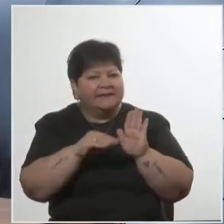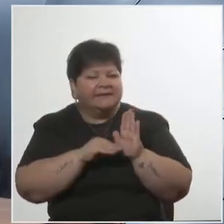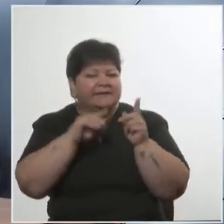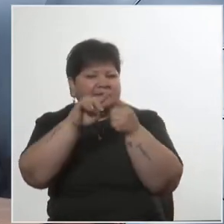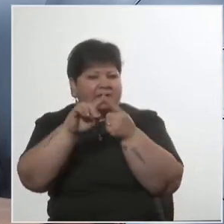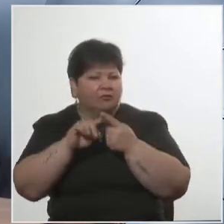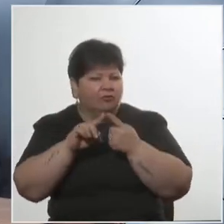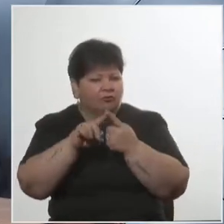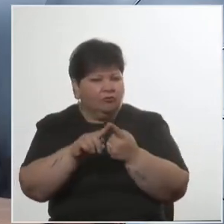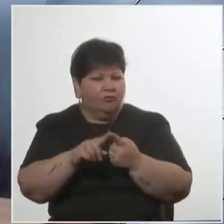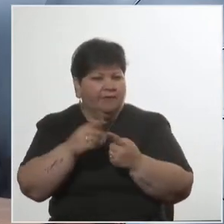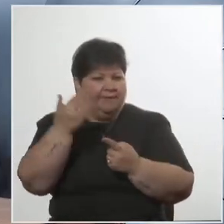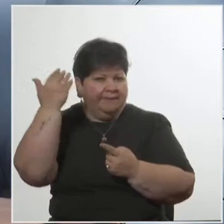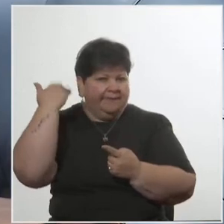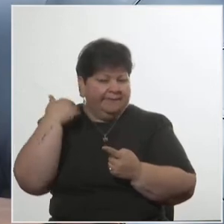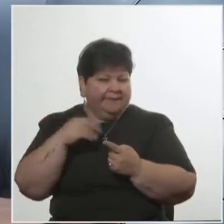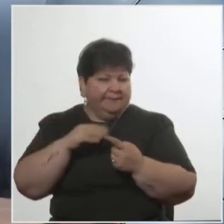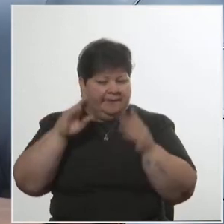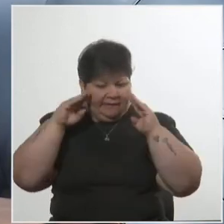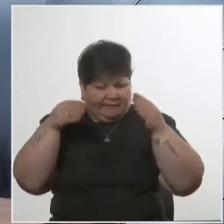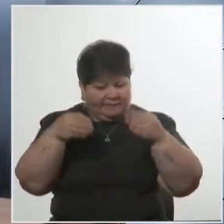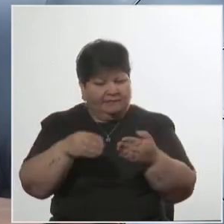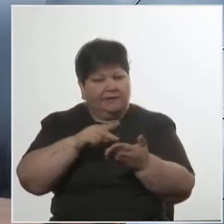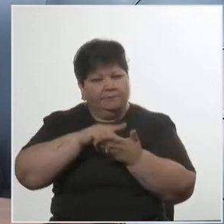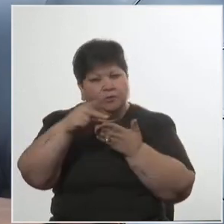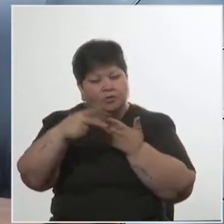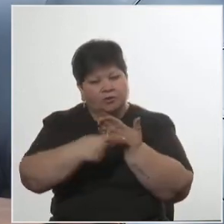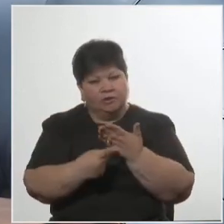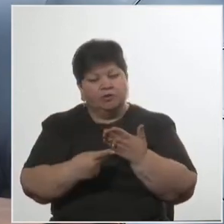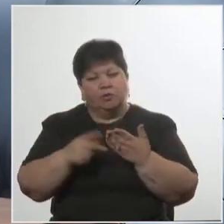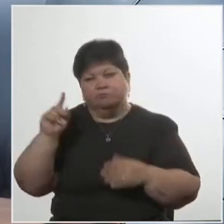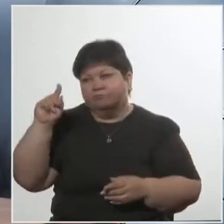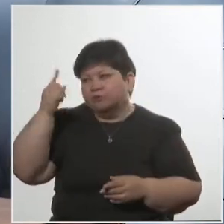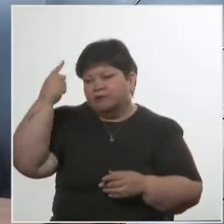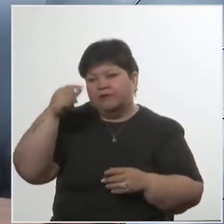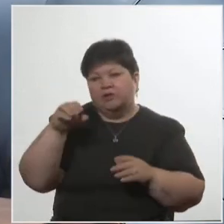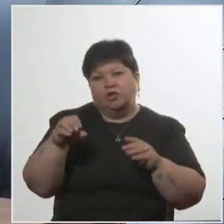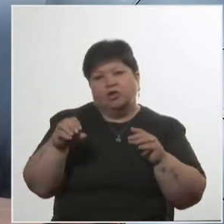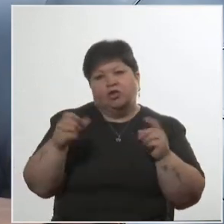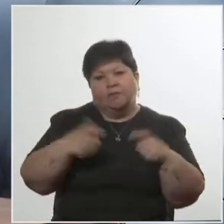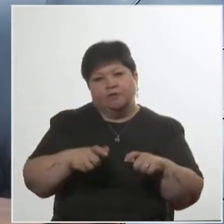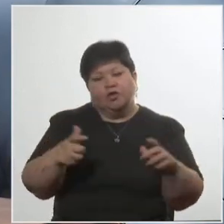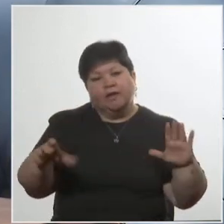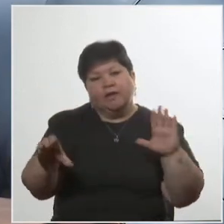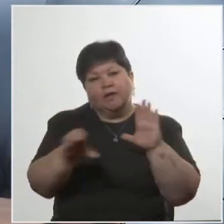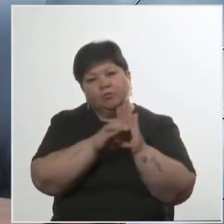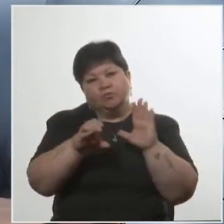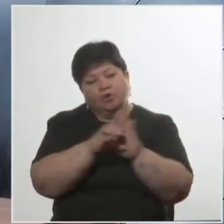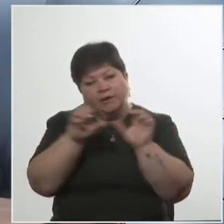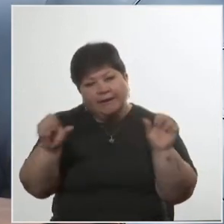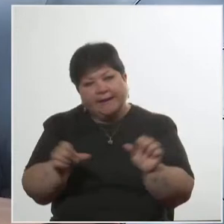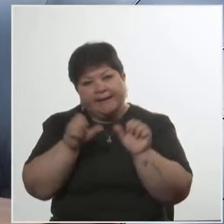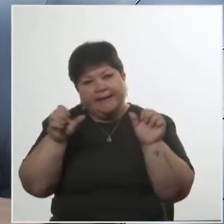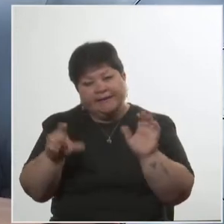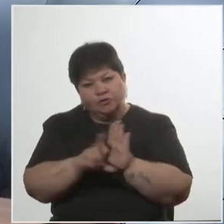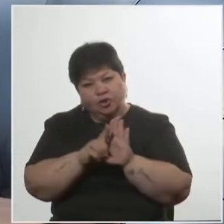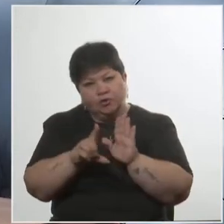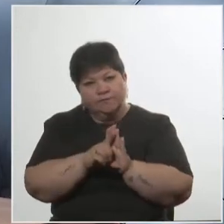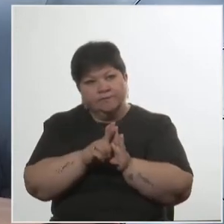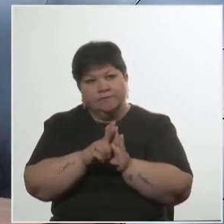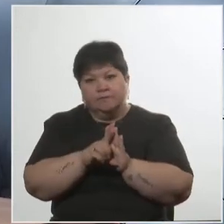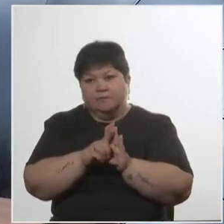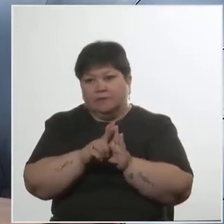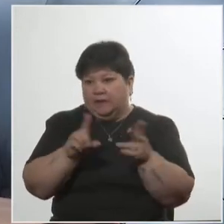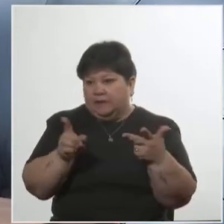para tratar los proyectos prioritarios en la comisión de Constitución y legislación y tercero que tampoco tenemos